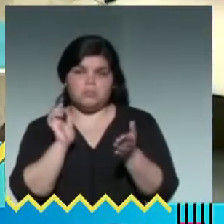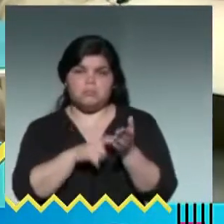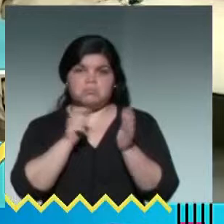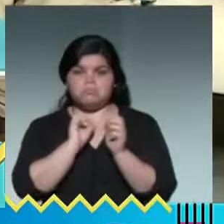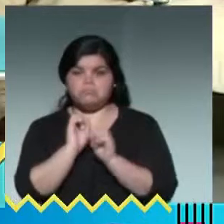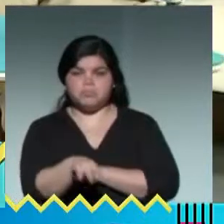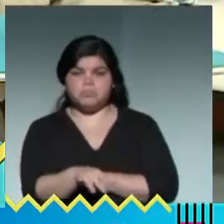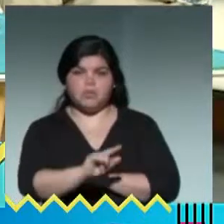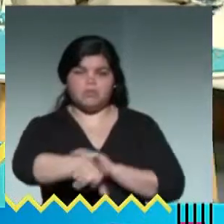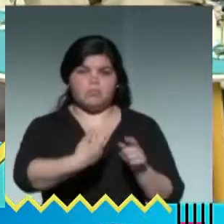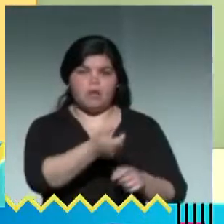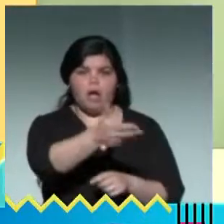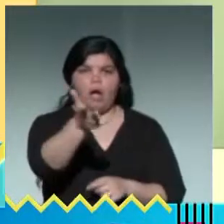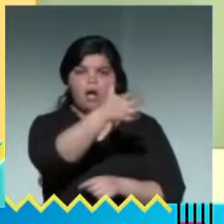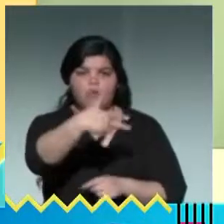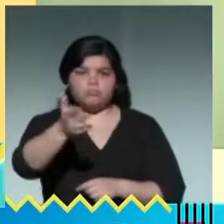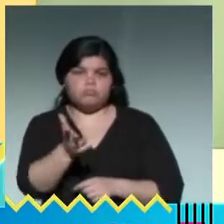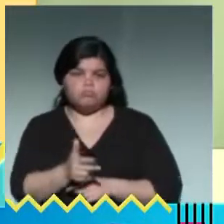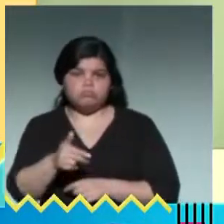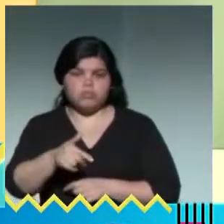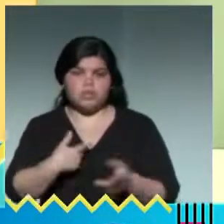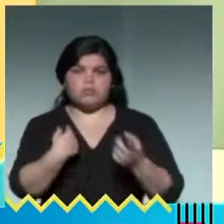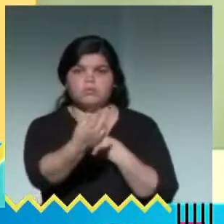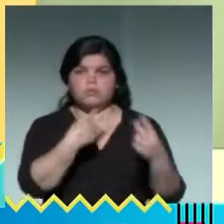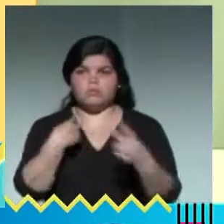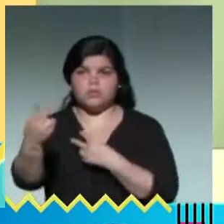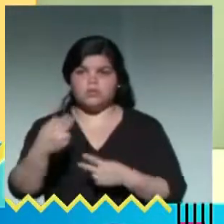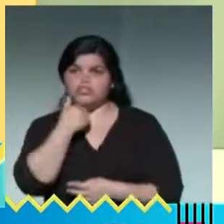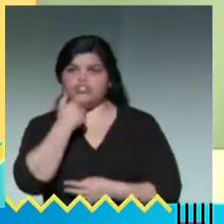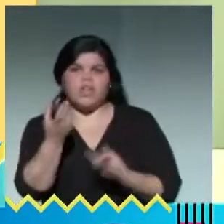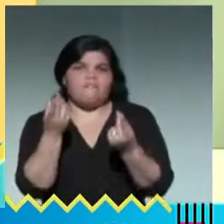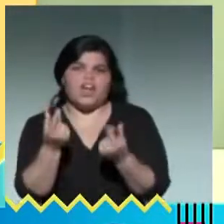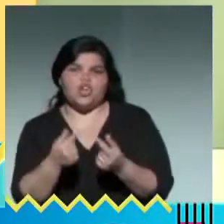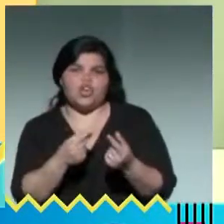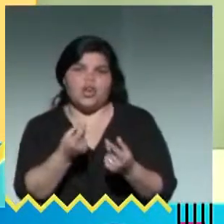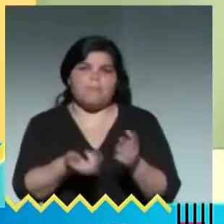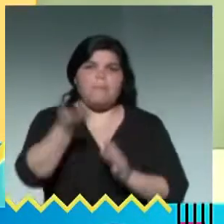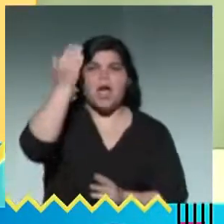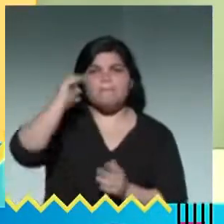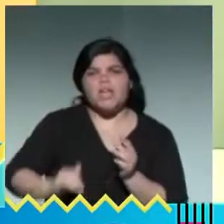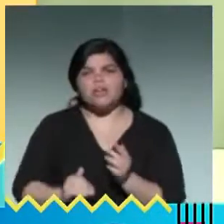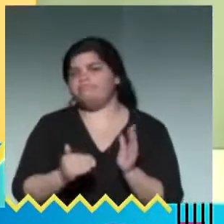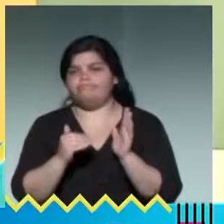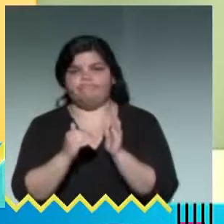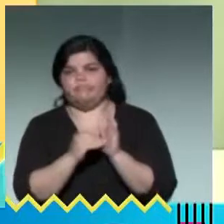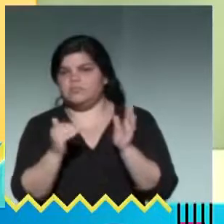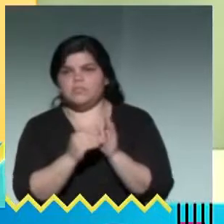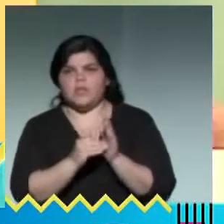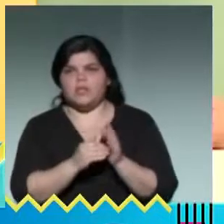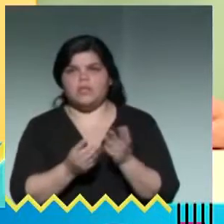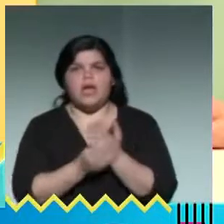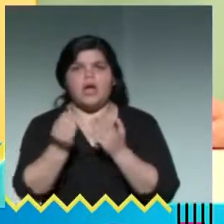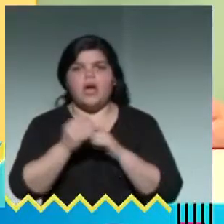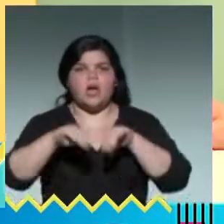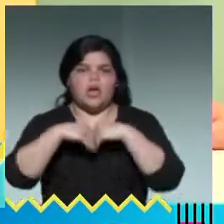un vehículo que me lleva, que me trae. Lo de la tarifa yo discuto, no sé si es más barato o más cara. Eso va a depender del mercado y va a depender de los costos. Sí.